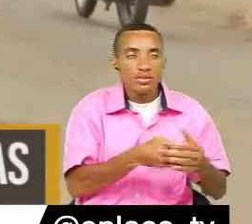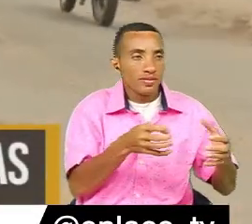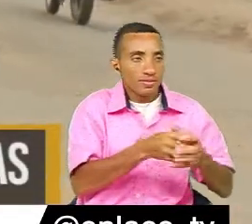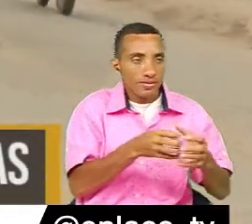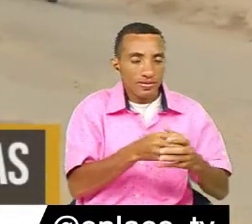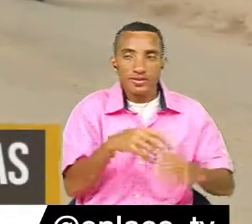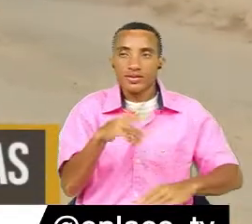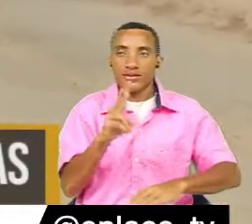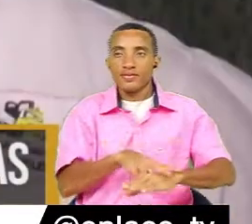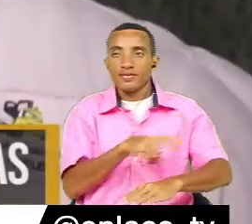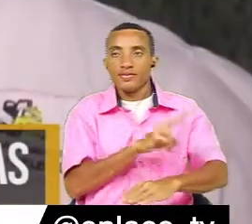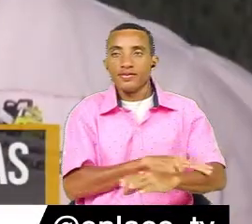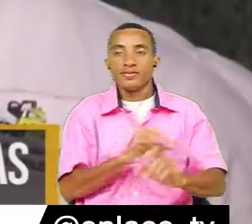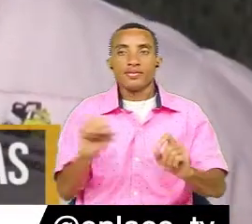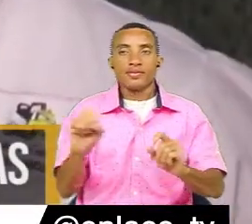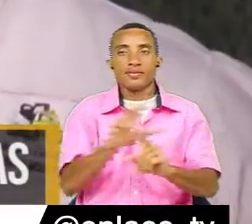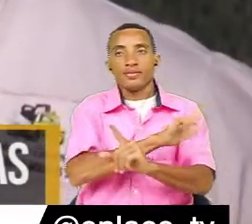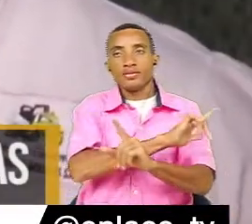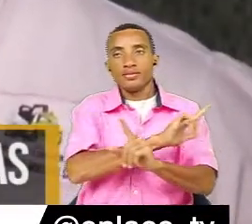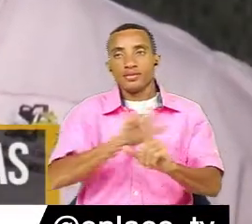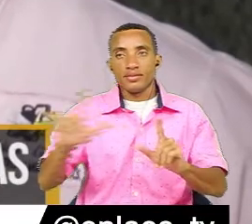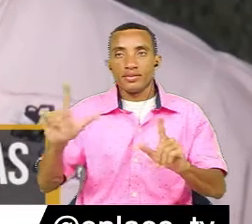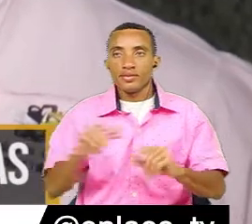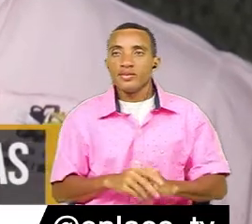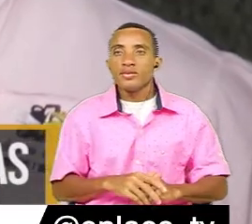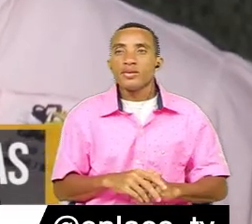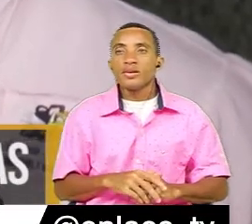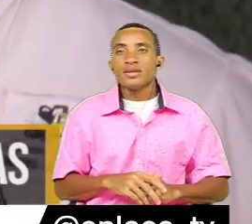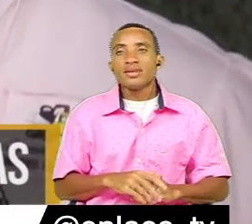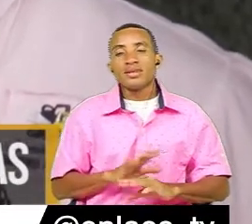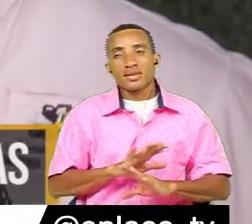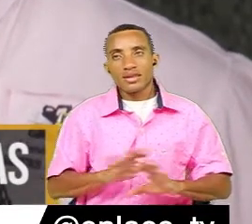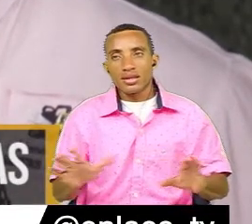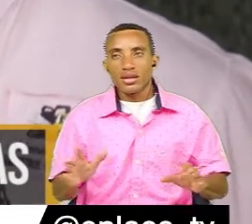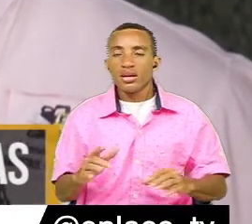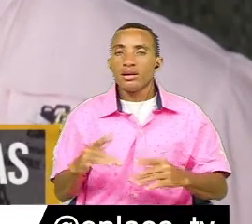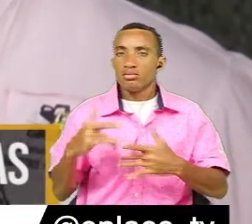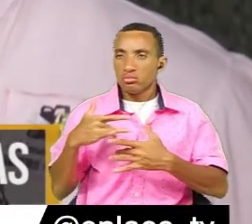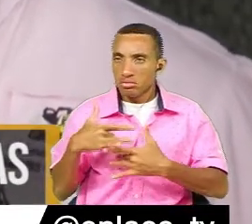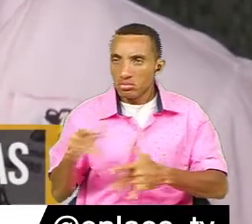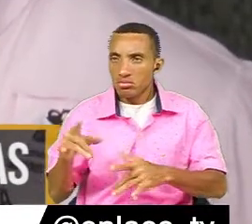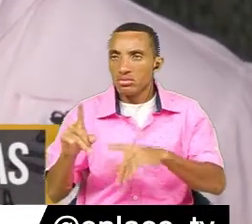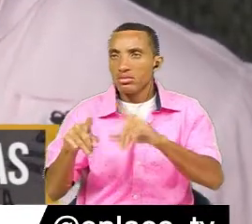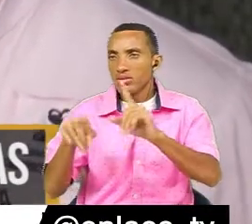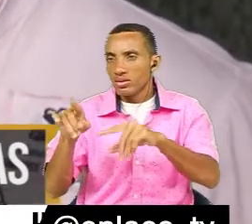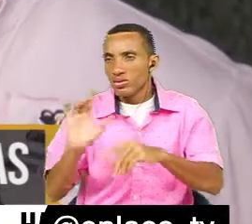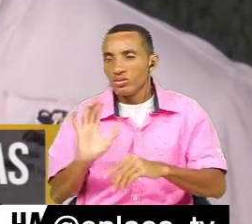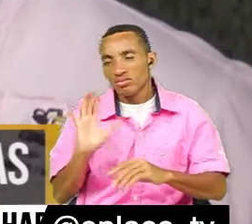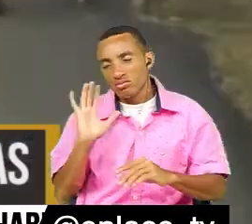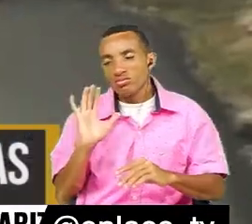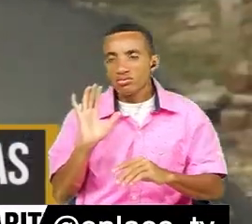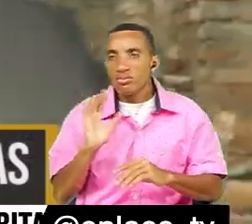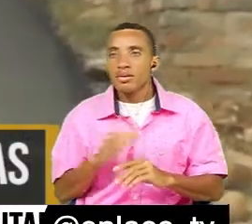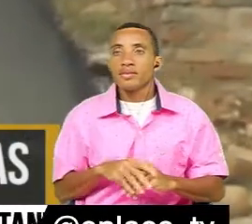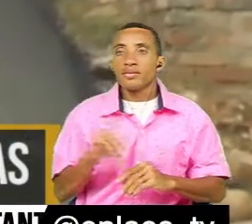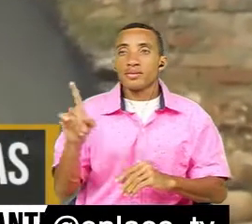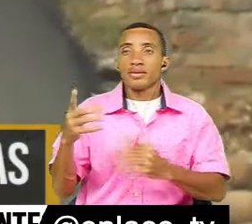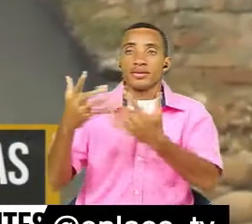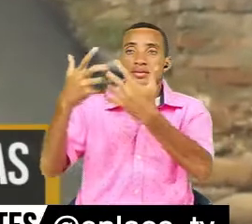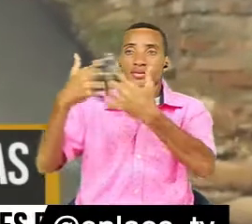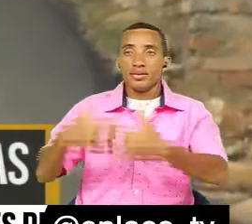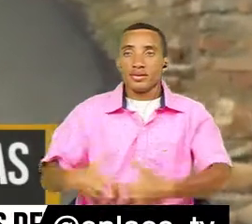de cancelación de sus contratos. Un acto dispuesto a entregar donaciones, pero es que ya esto llegó a un límite que de pronto la empresa que van a meter